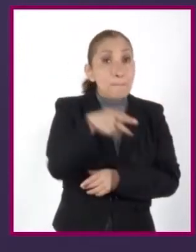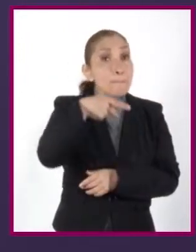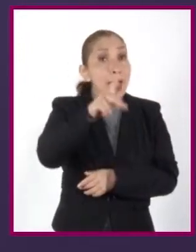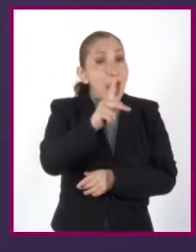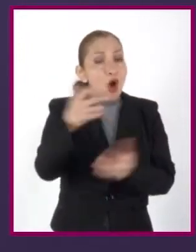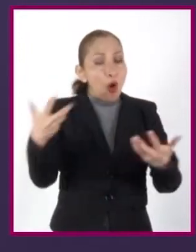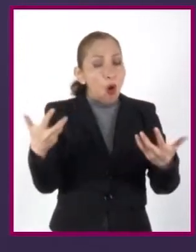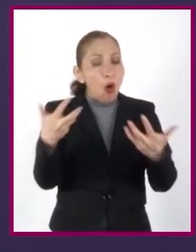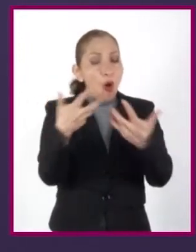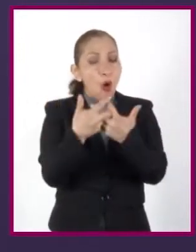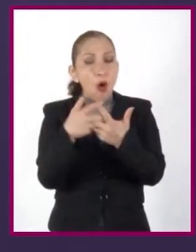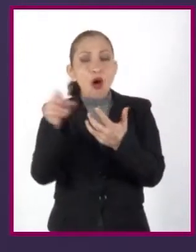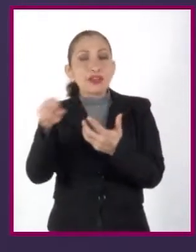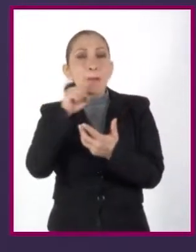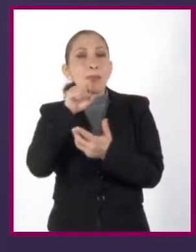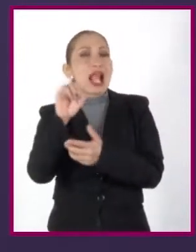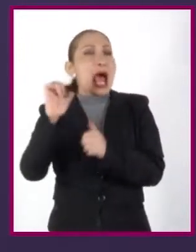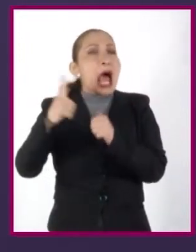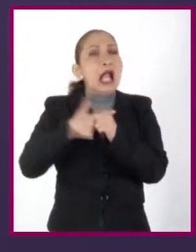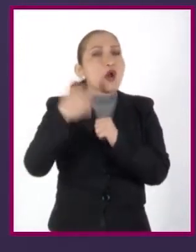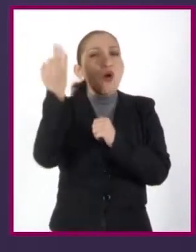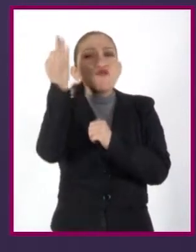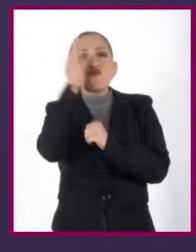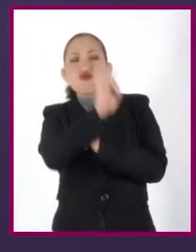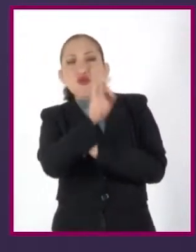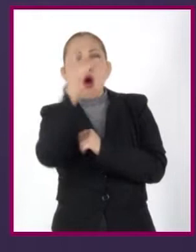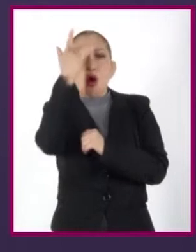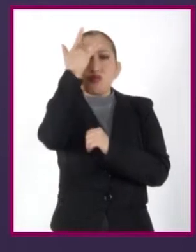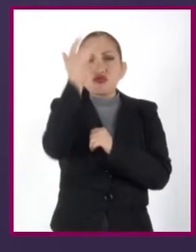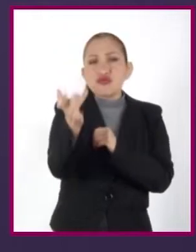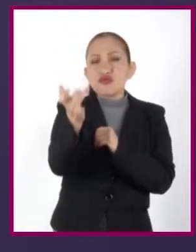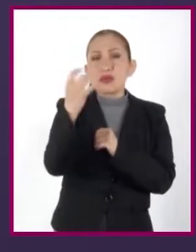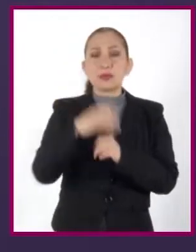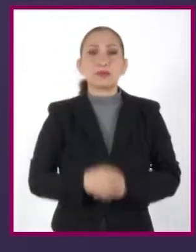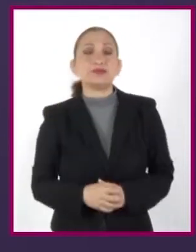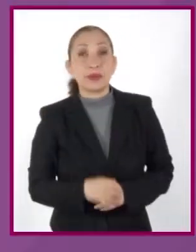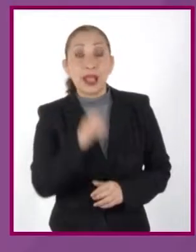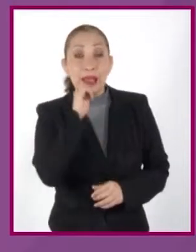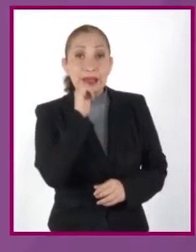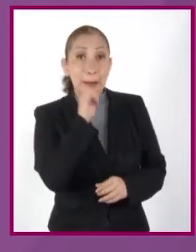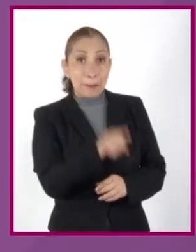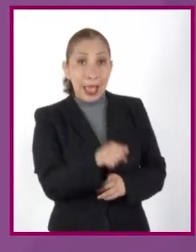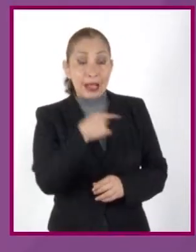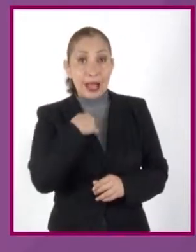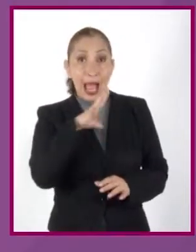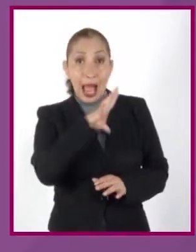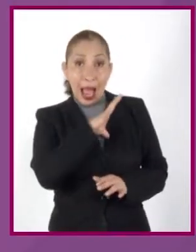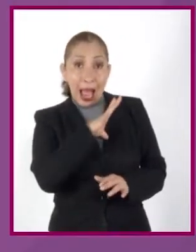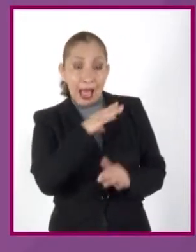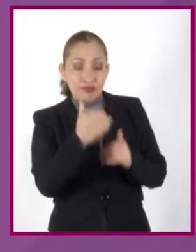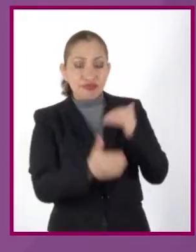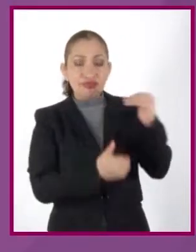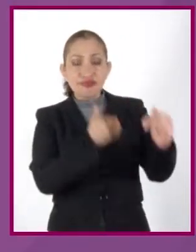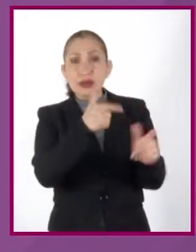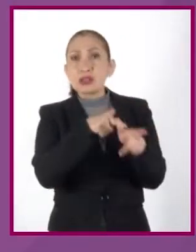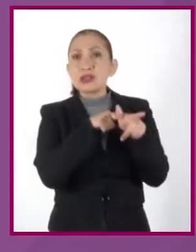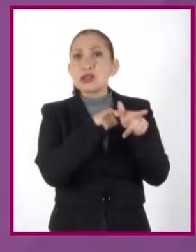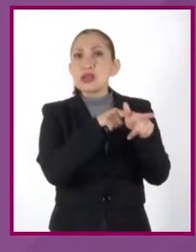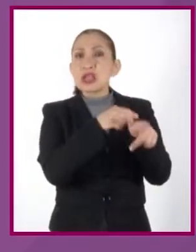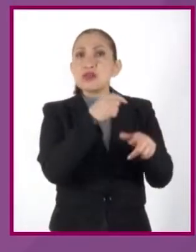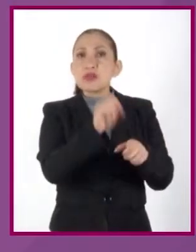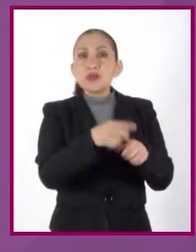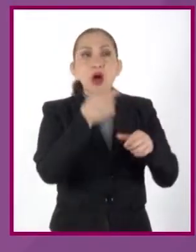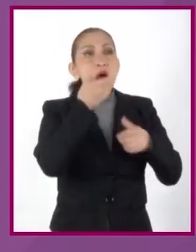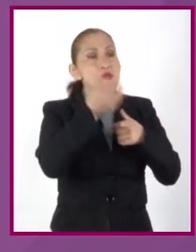que contienen aspectos ficticios, sobrenaturales o fantásticos. Además, sobreviven al paso del tiempo gracias